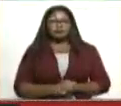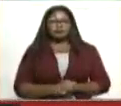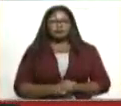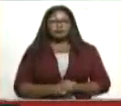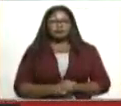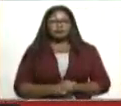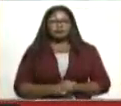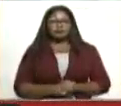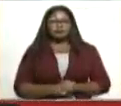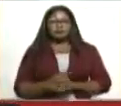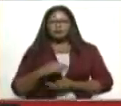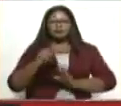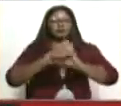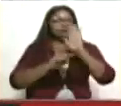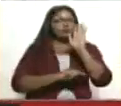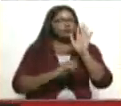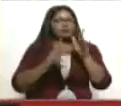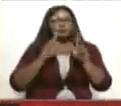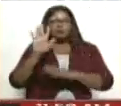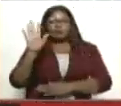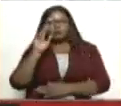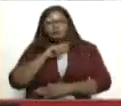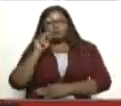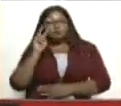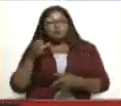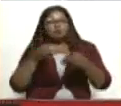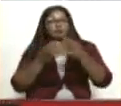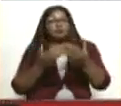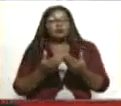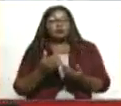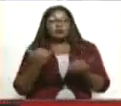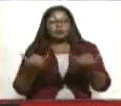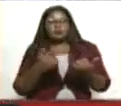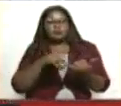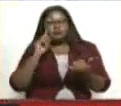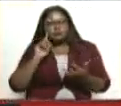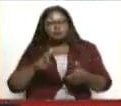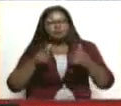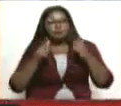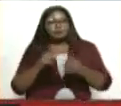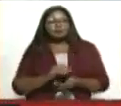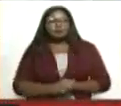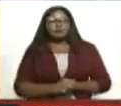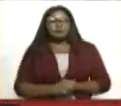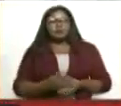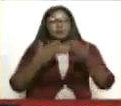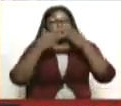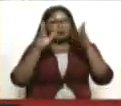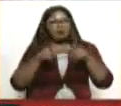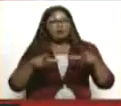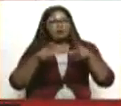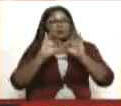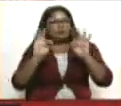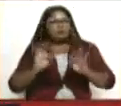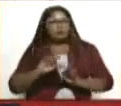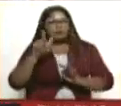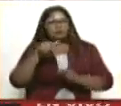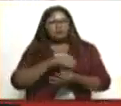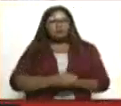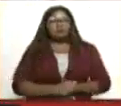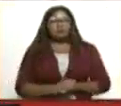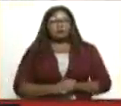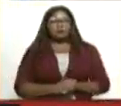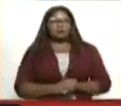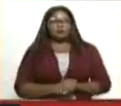En cumplimiento de la promesa que planteé en mi discurso inaugural, acá mismo, de